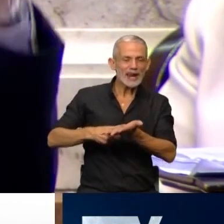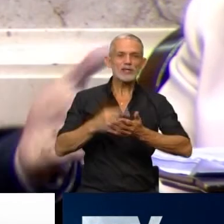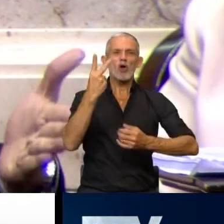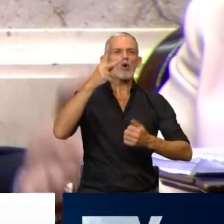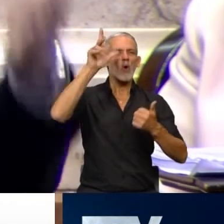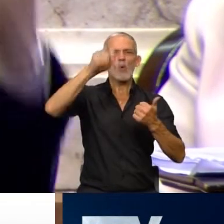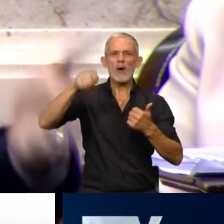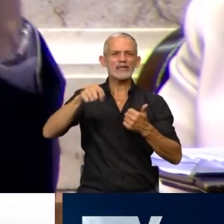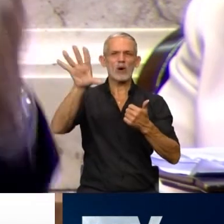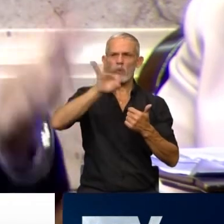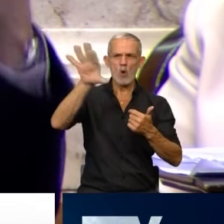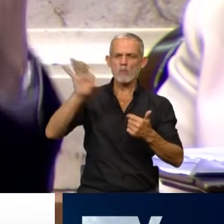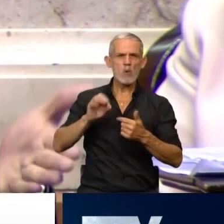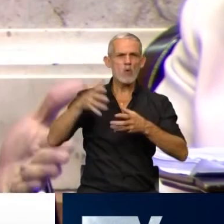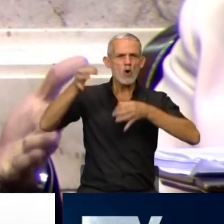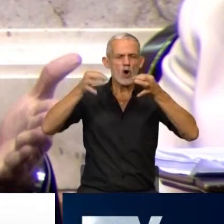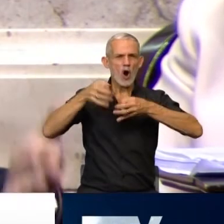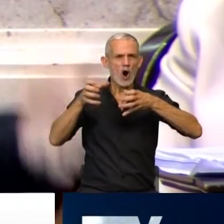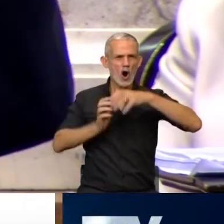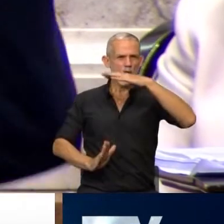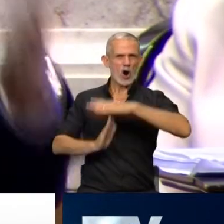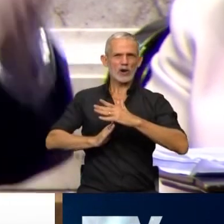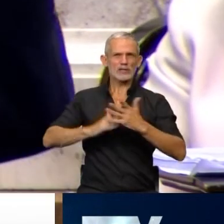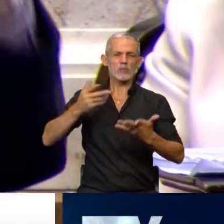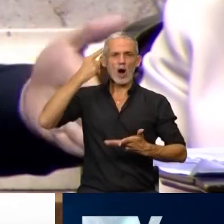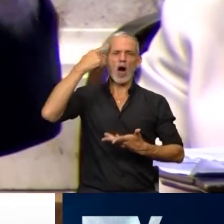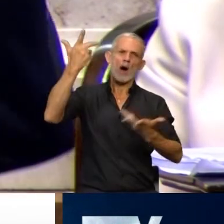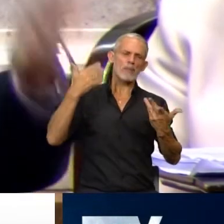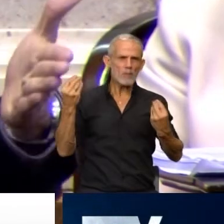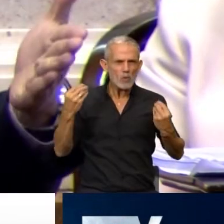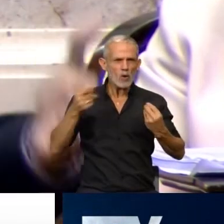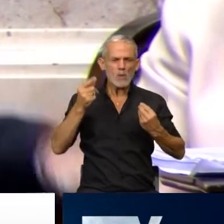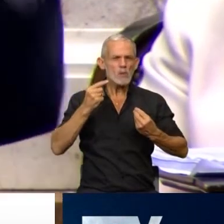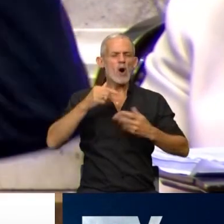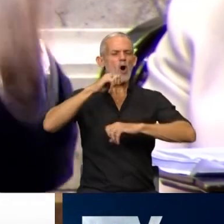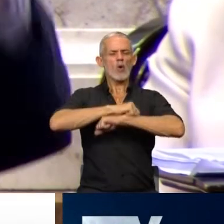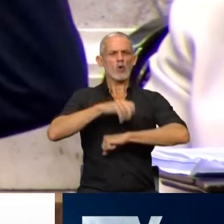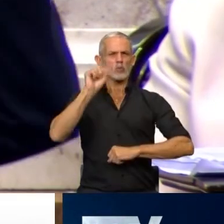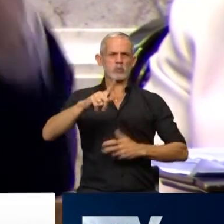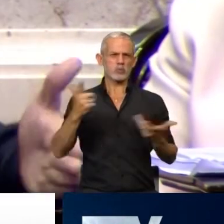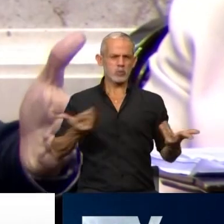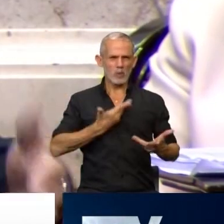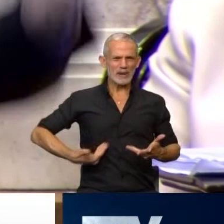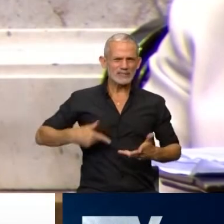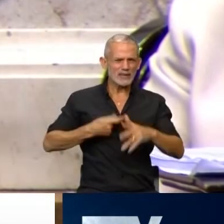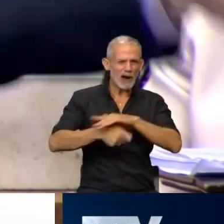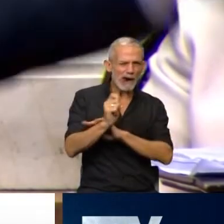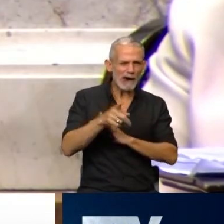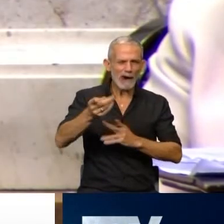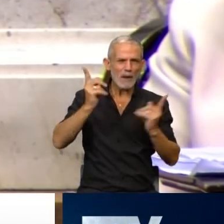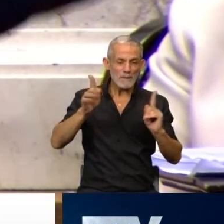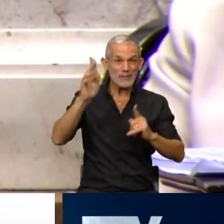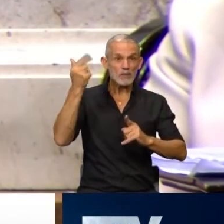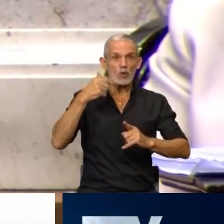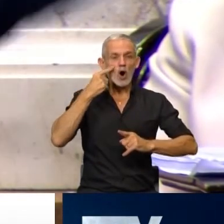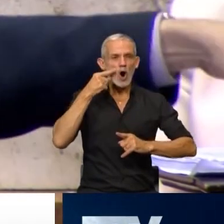2 jueces de la Corte Suprema de Justicia. Imaginemos la catadura moral del presidente contrabandista, y ni hablar de